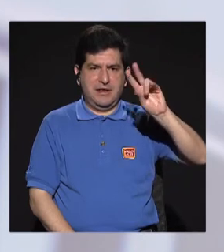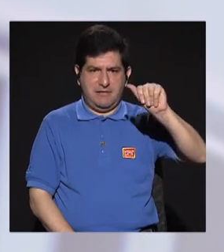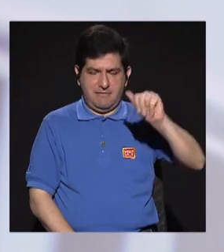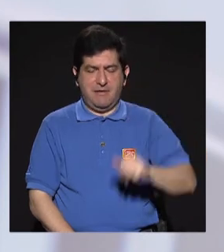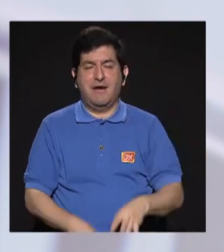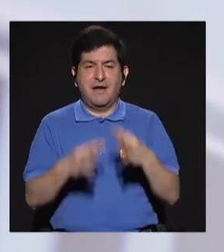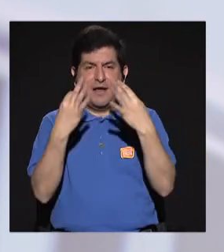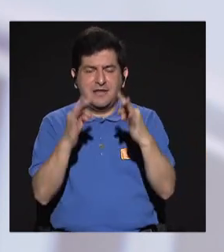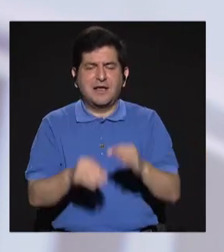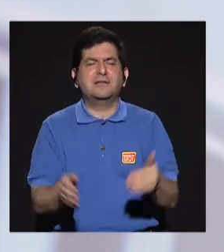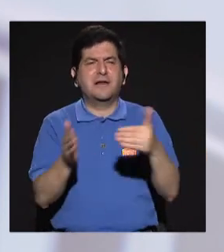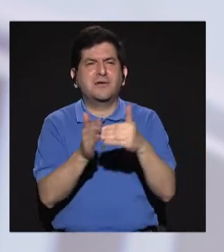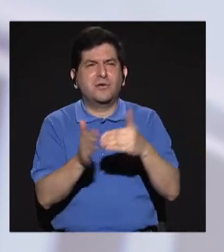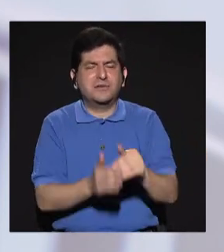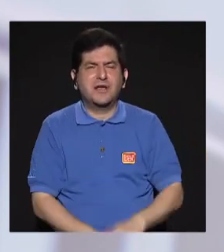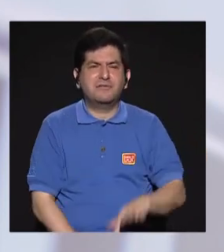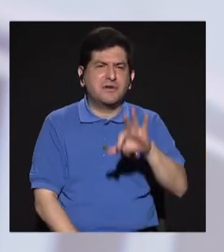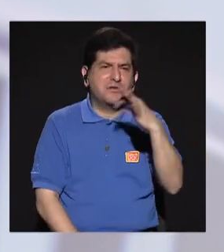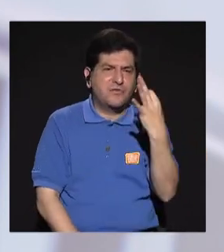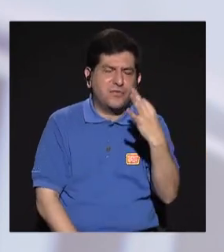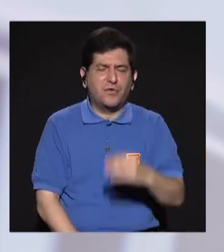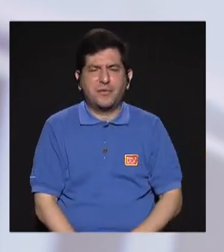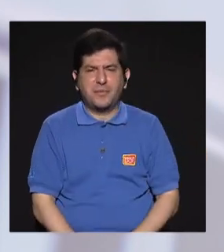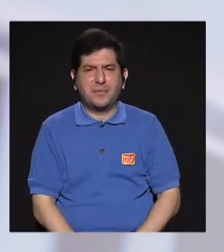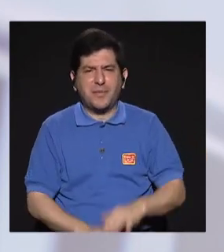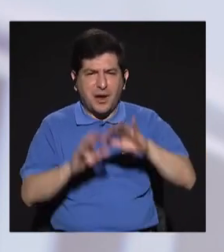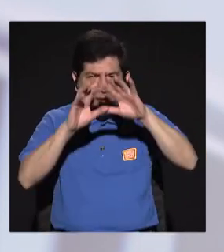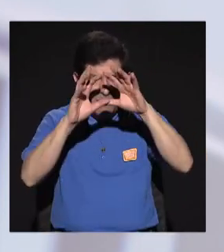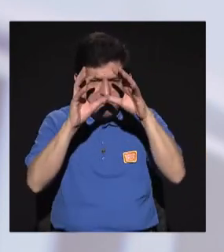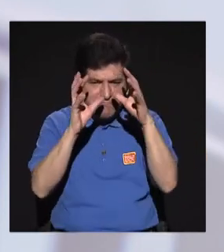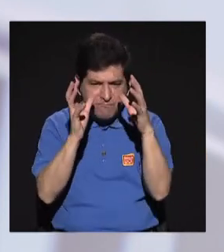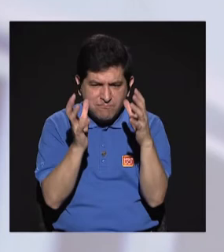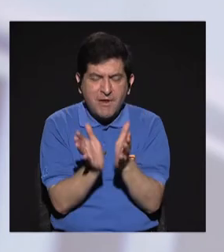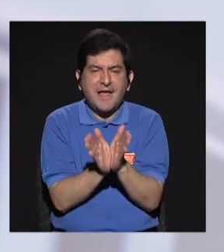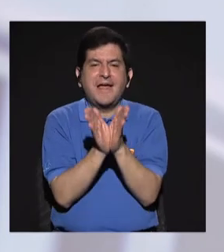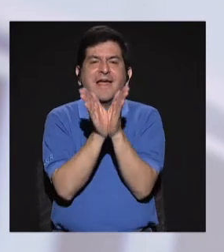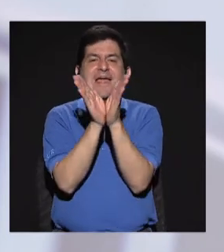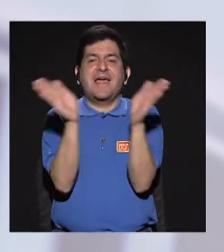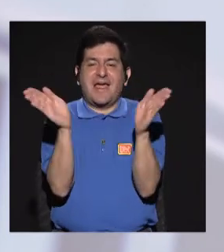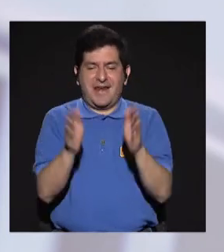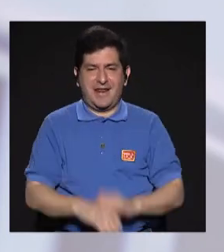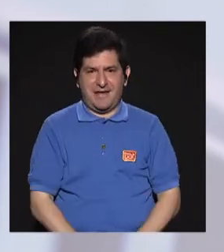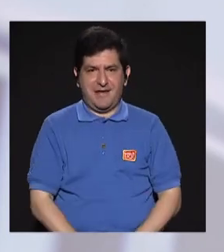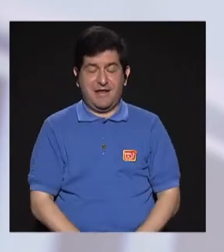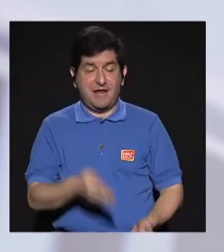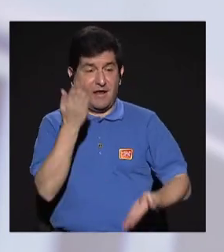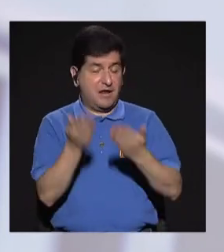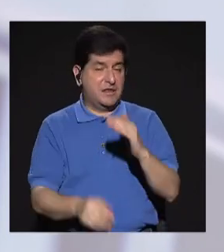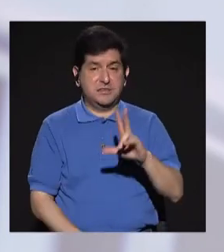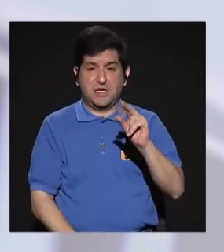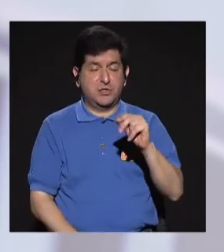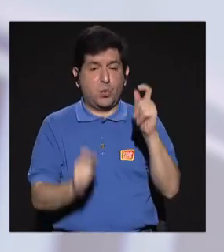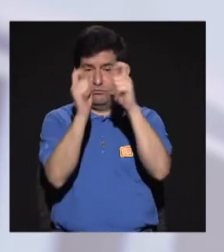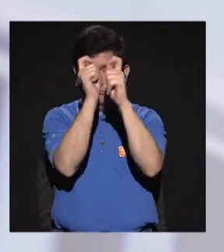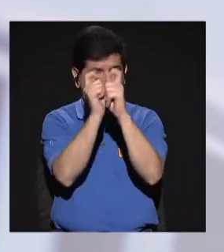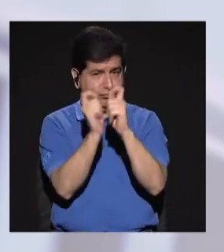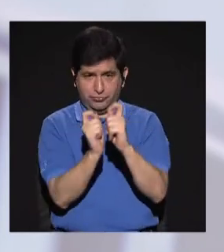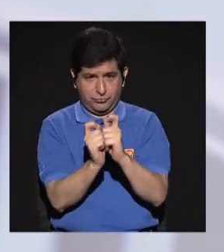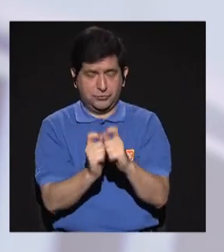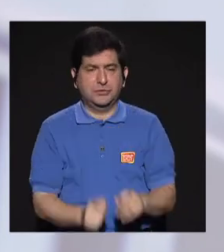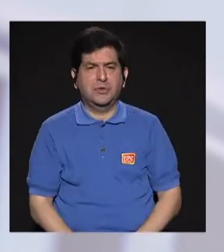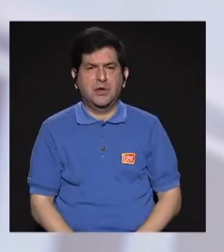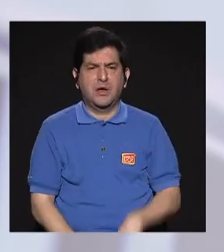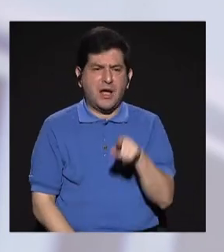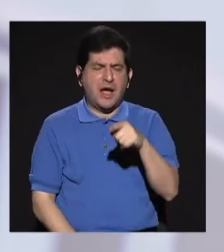la morfología el volumen general del individuo tal vez no ir al detalle por ejemplo